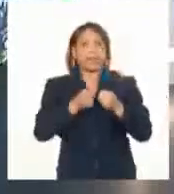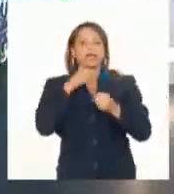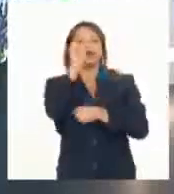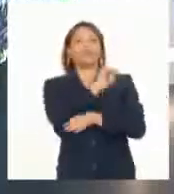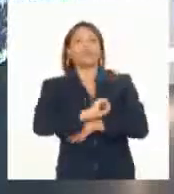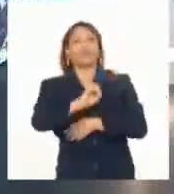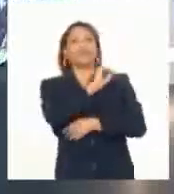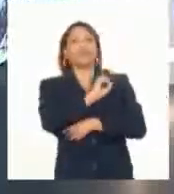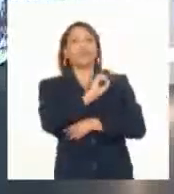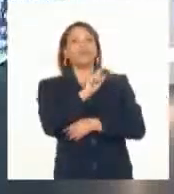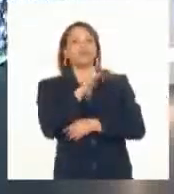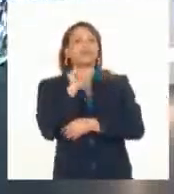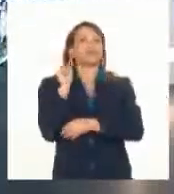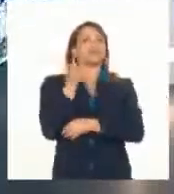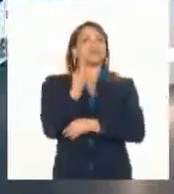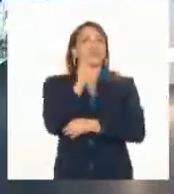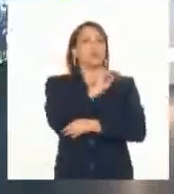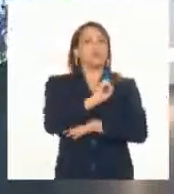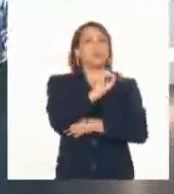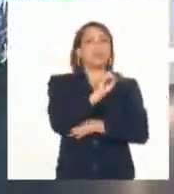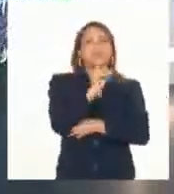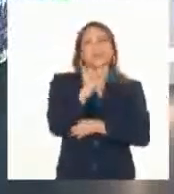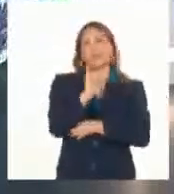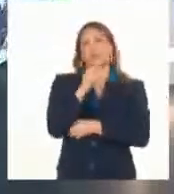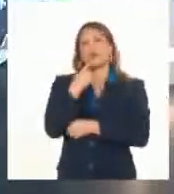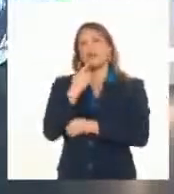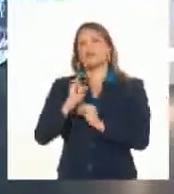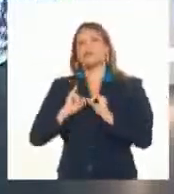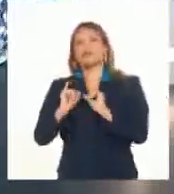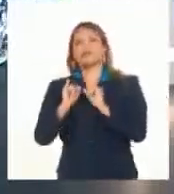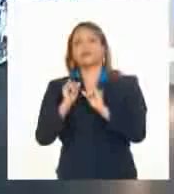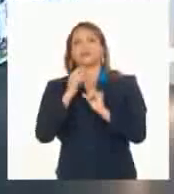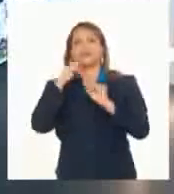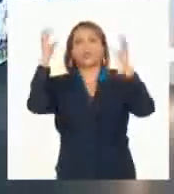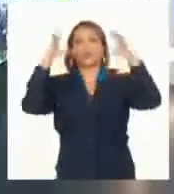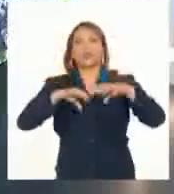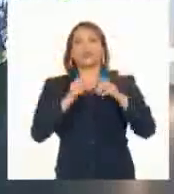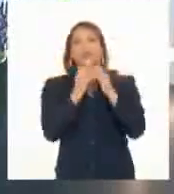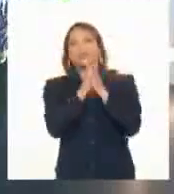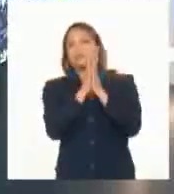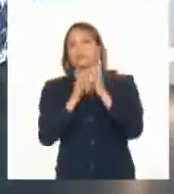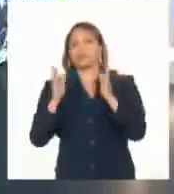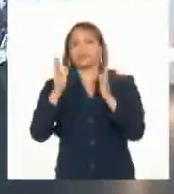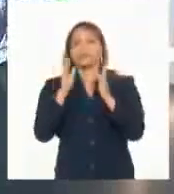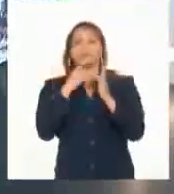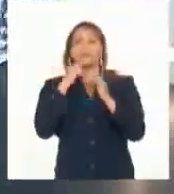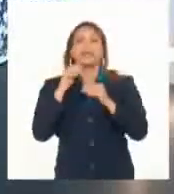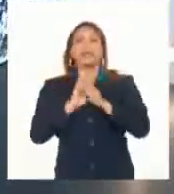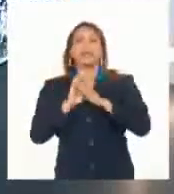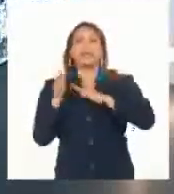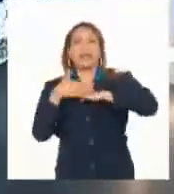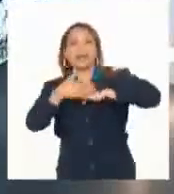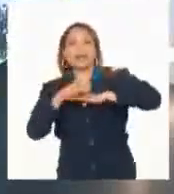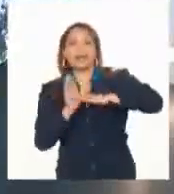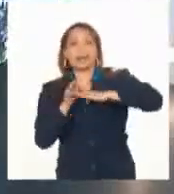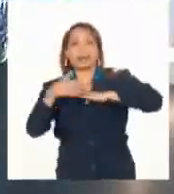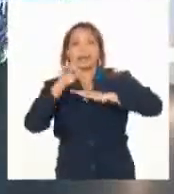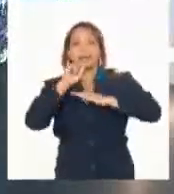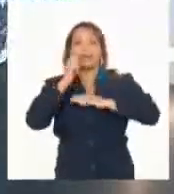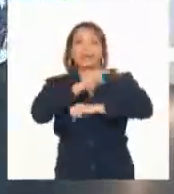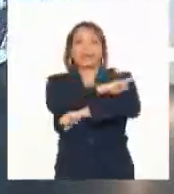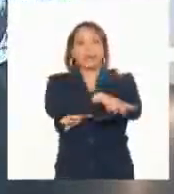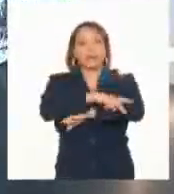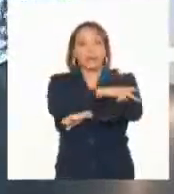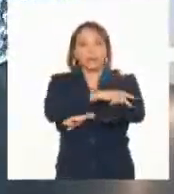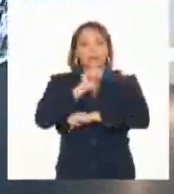oriente de nuestro país, y no solamente sobre el oriente, también se han pronosticado lluvias intensas en todo el área, en Jamaica, que de hecho se puede apreciar como